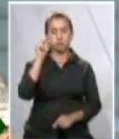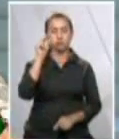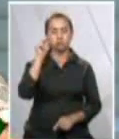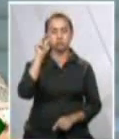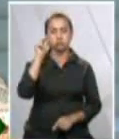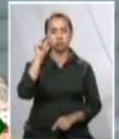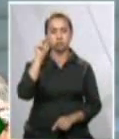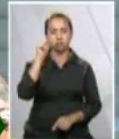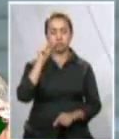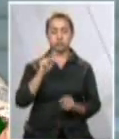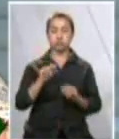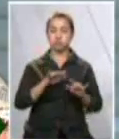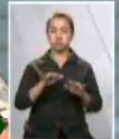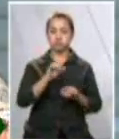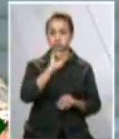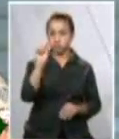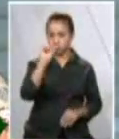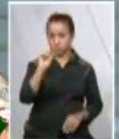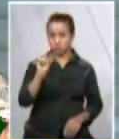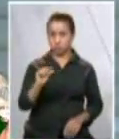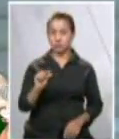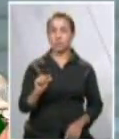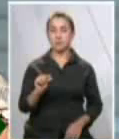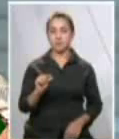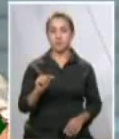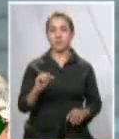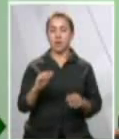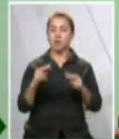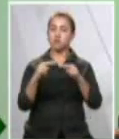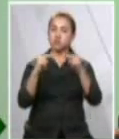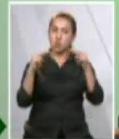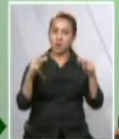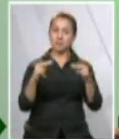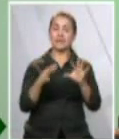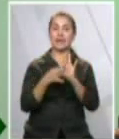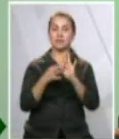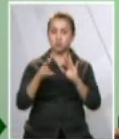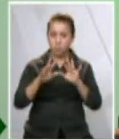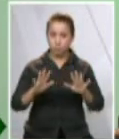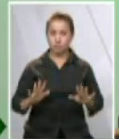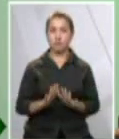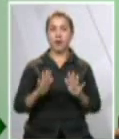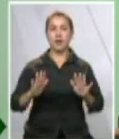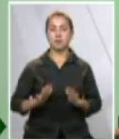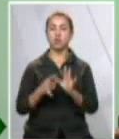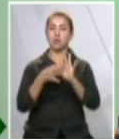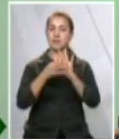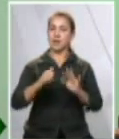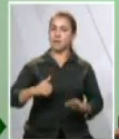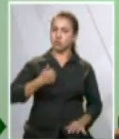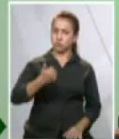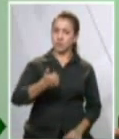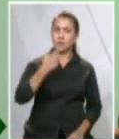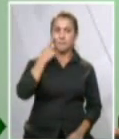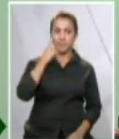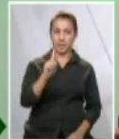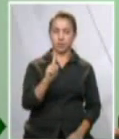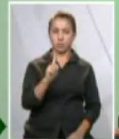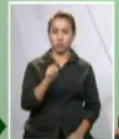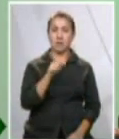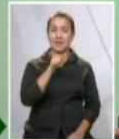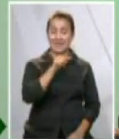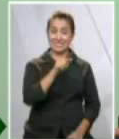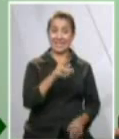Sí, yo no sé si gracias a la tecnología, pero mediada por la tecnología. Mediado, gracias a su esfuerzo, gracias a la voluntad, al coraje, pero me refiero que